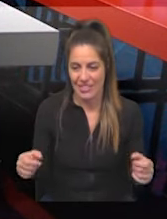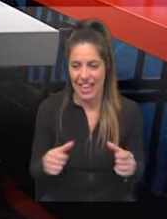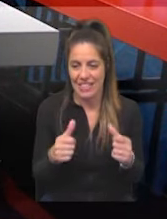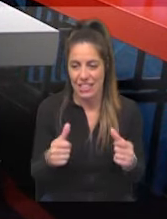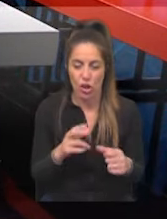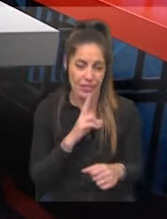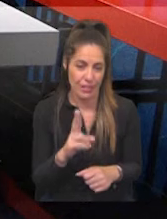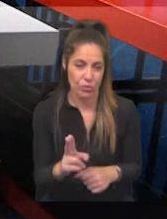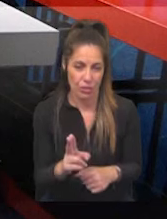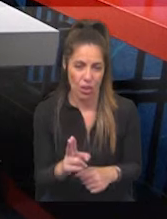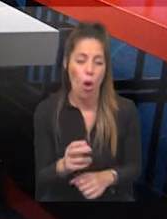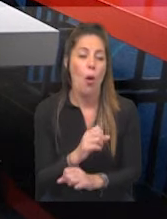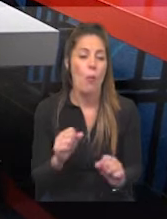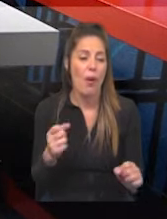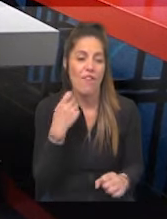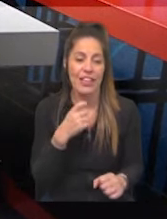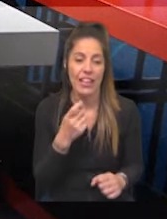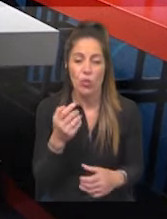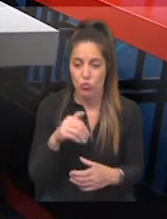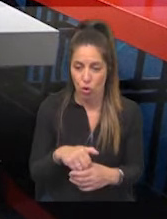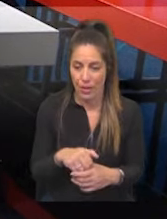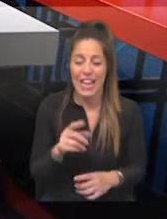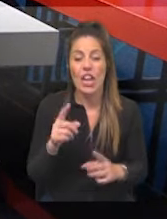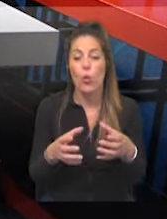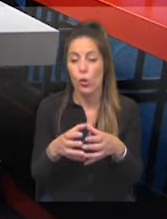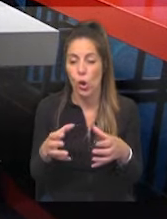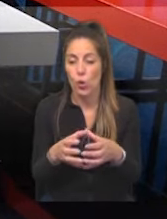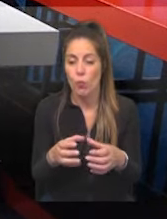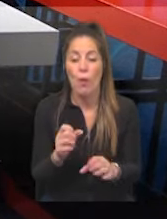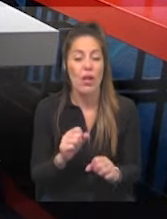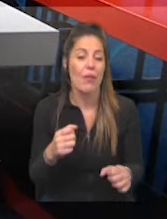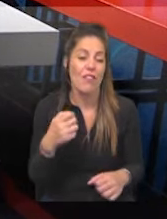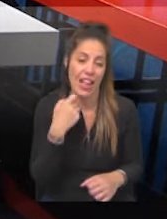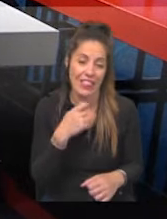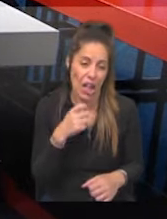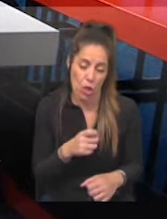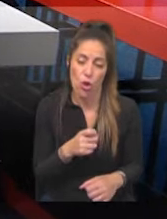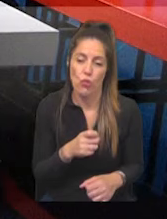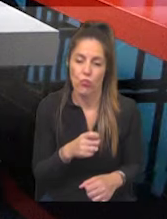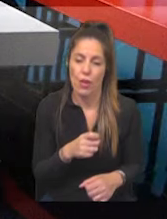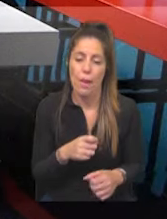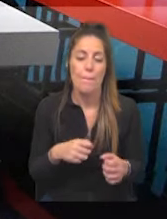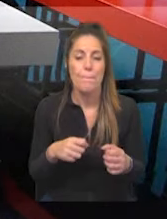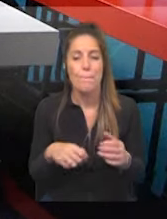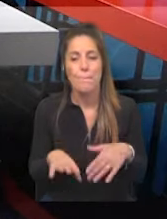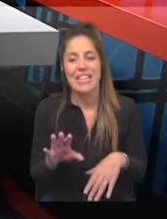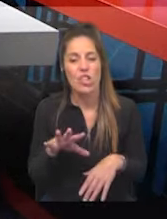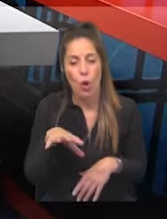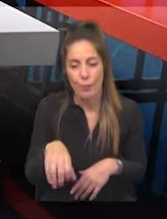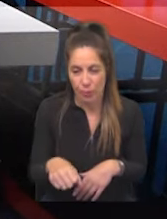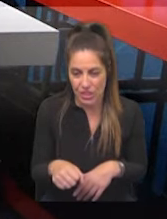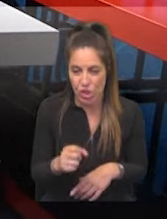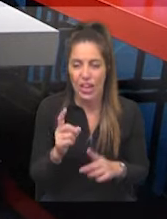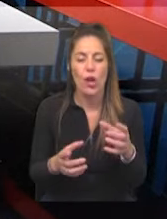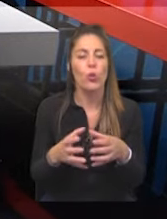multicausal puede haber faltado un sobre en algunos grupos puede haber faltado mayor grado de compromiso de